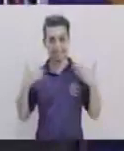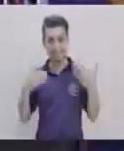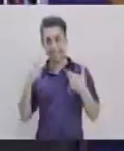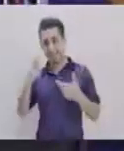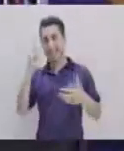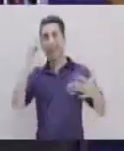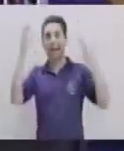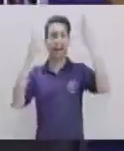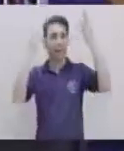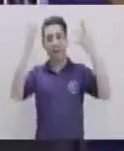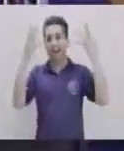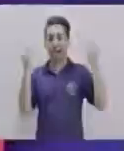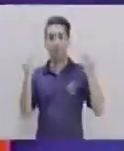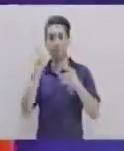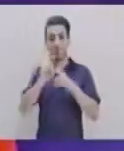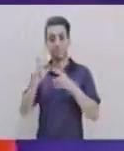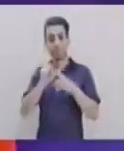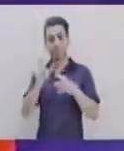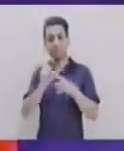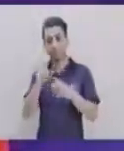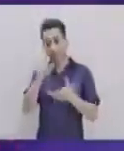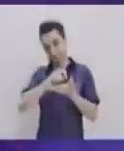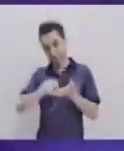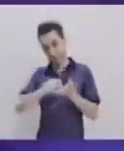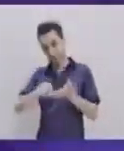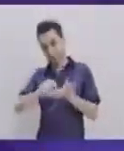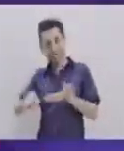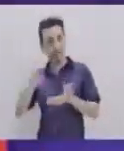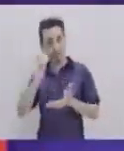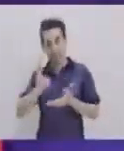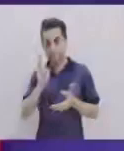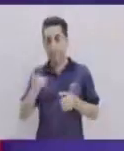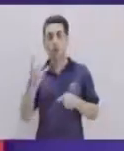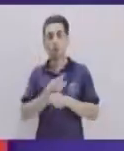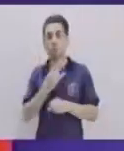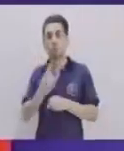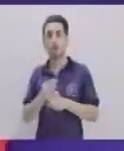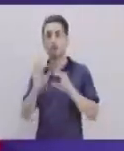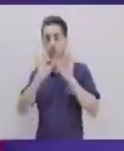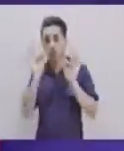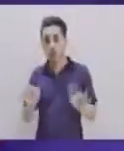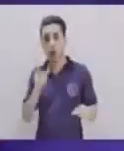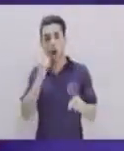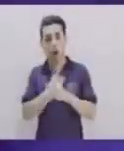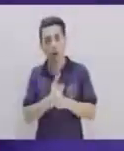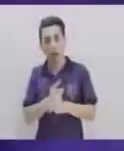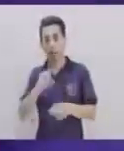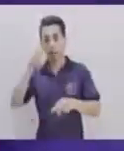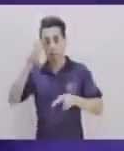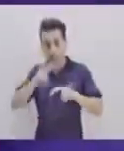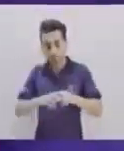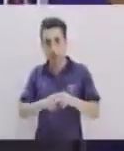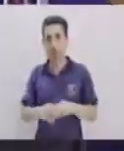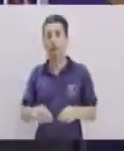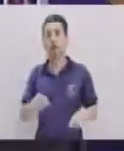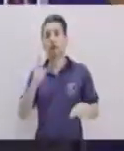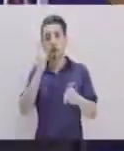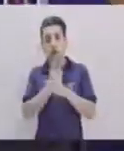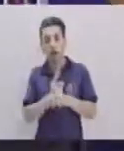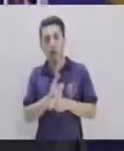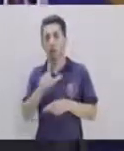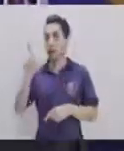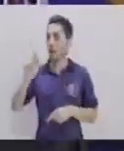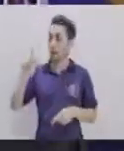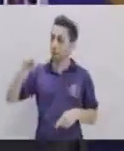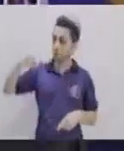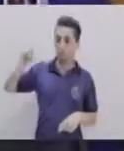van a imaginar muchas cosas hermosas y las van a escribir siempre utilizando la forma correcta de sentarse, la forma correcta de agarrar nuestro